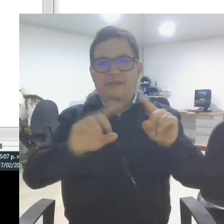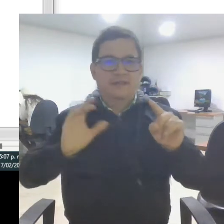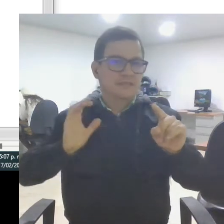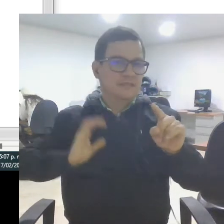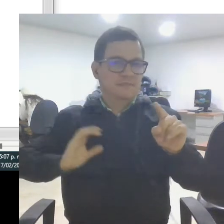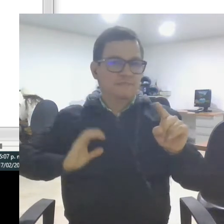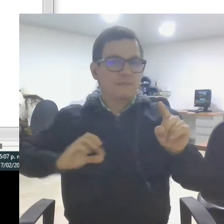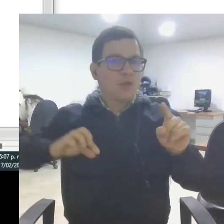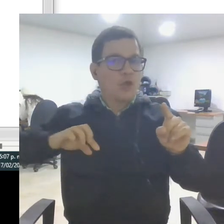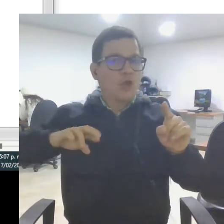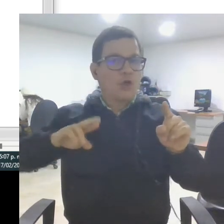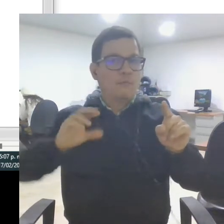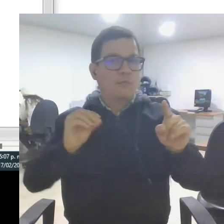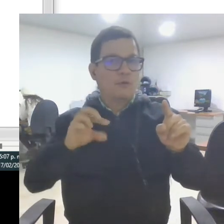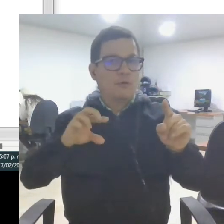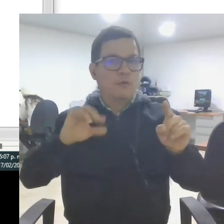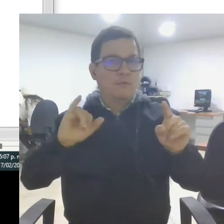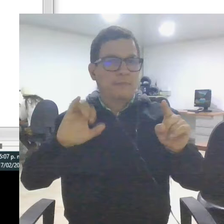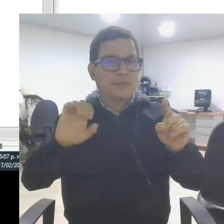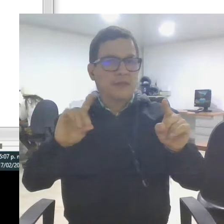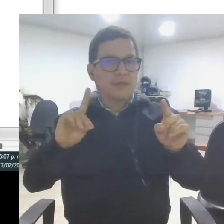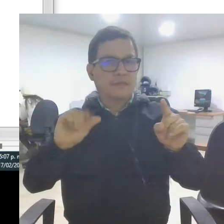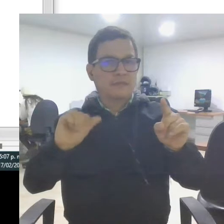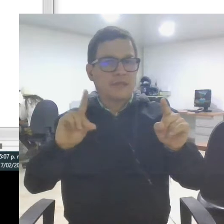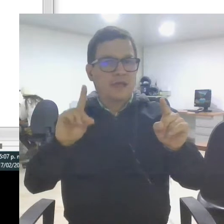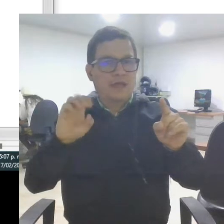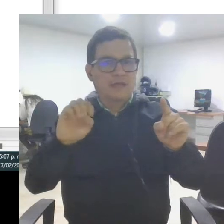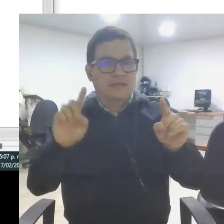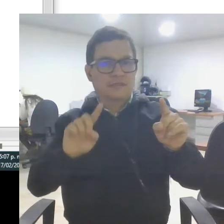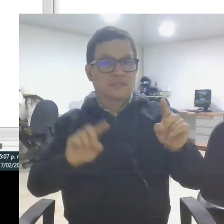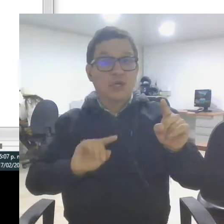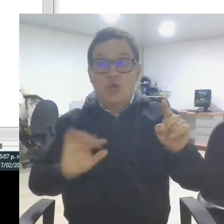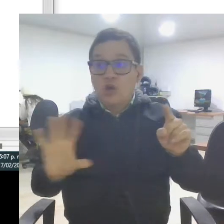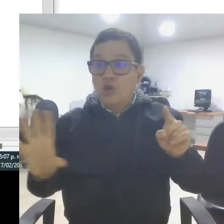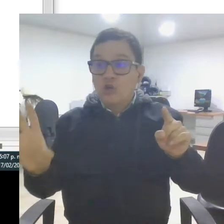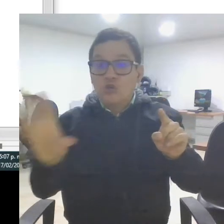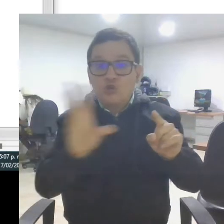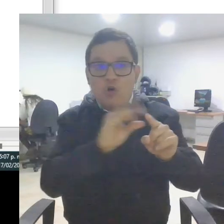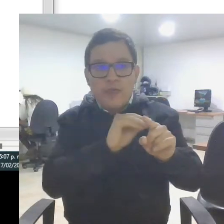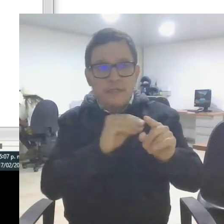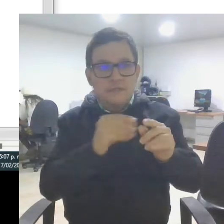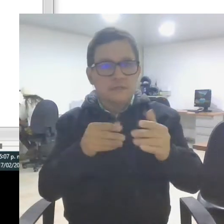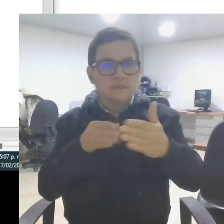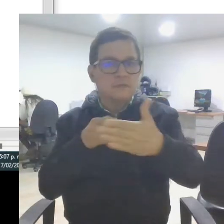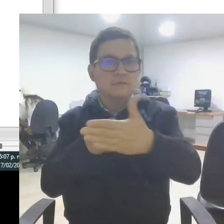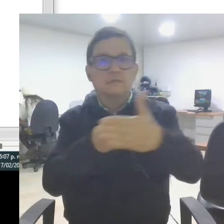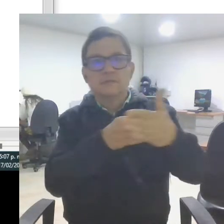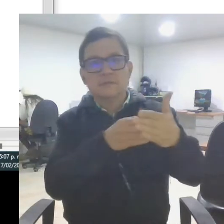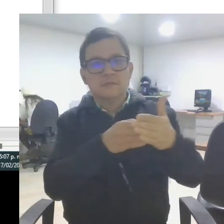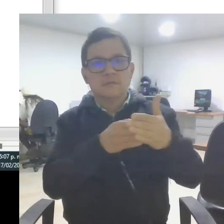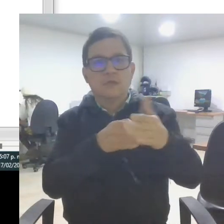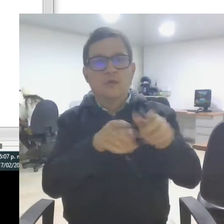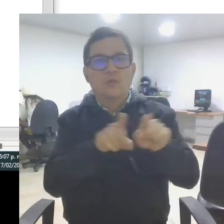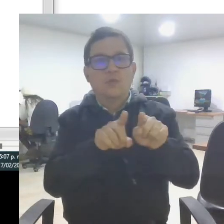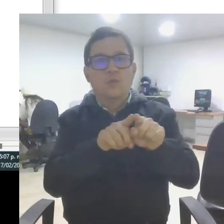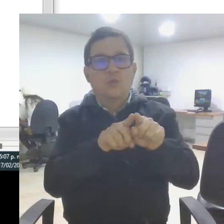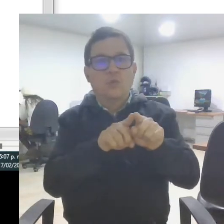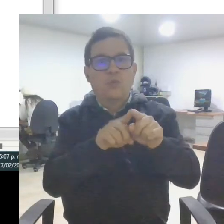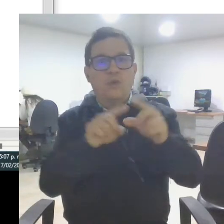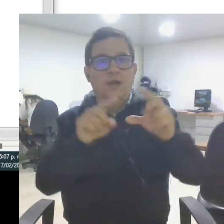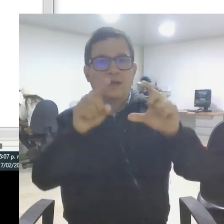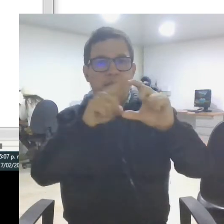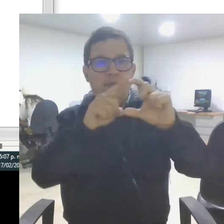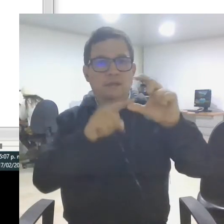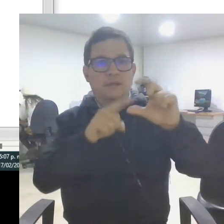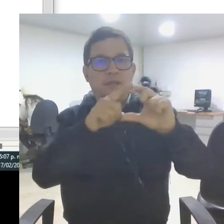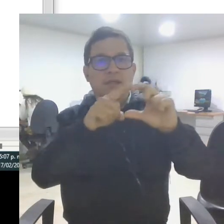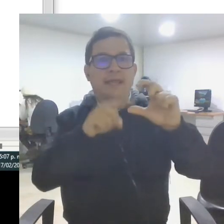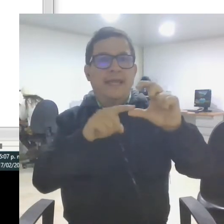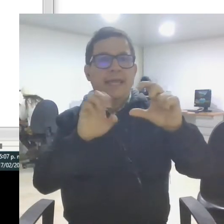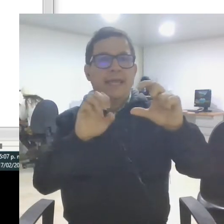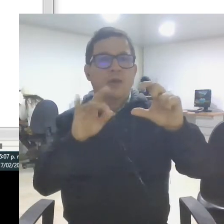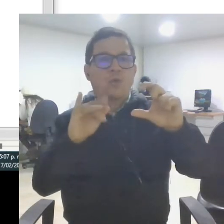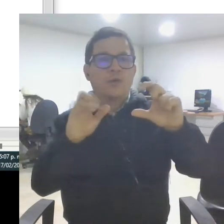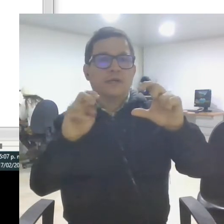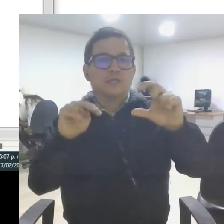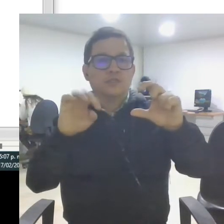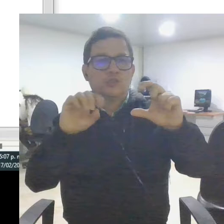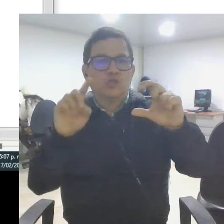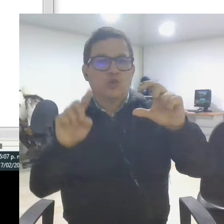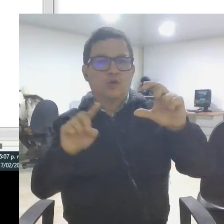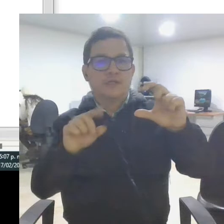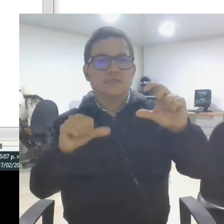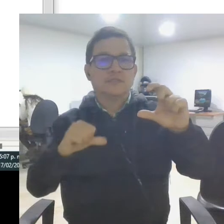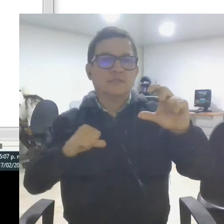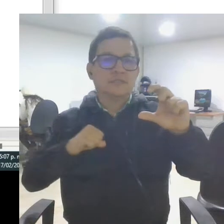como que todas las restricciones son ecuaciones con segundos miembros no negativos, todas las variables